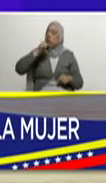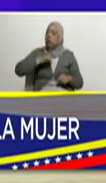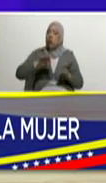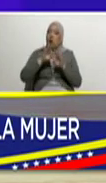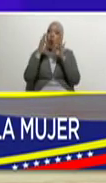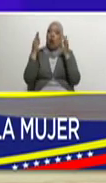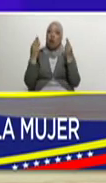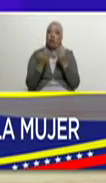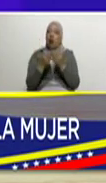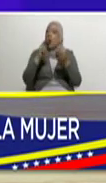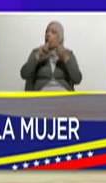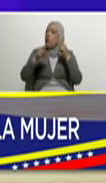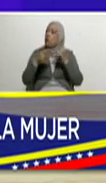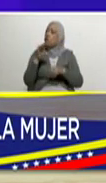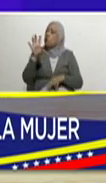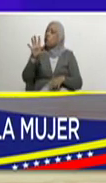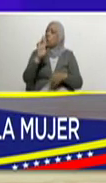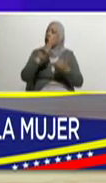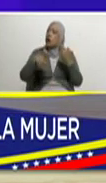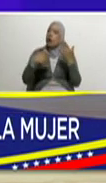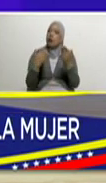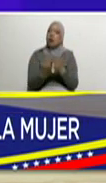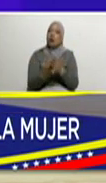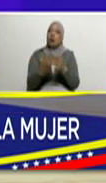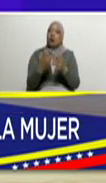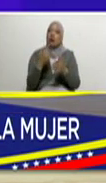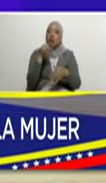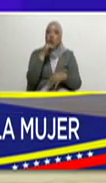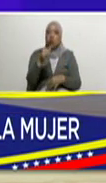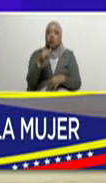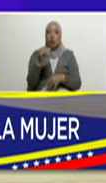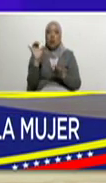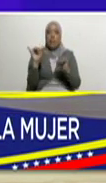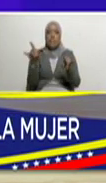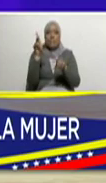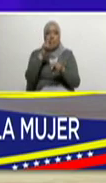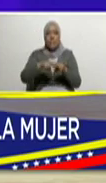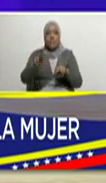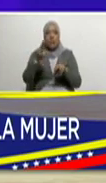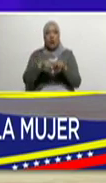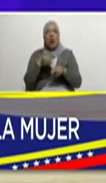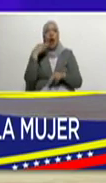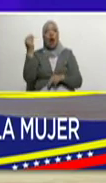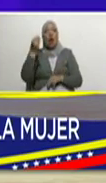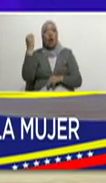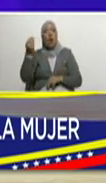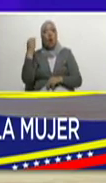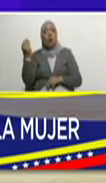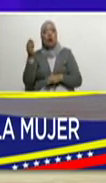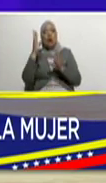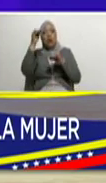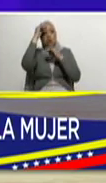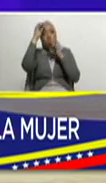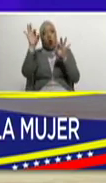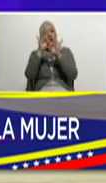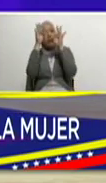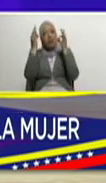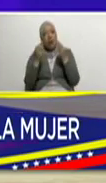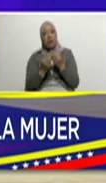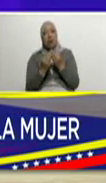para mantener la patria en paz, para atender al niño, a la niña, al joven, para atender a la